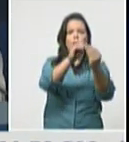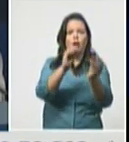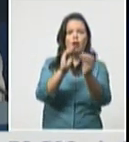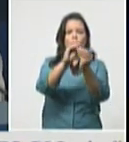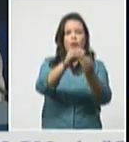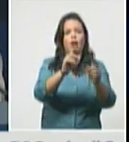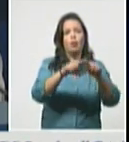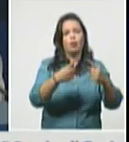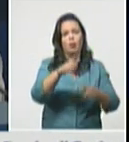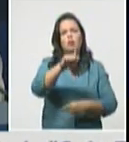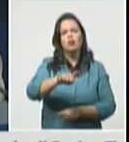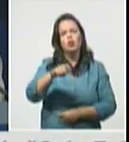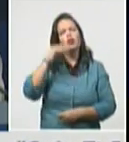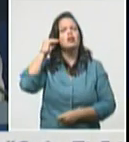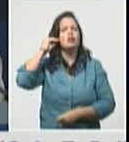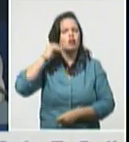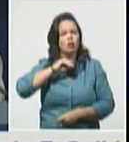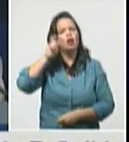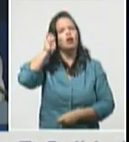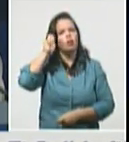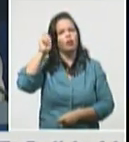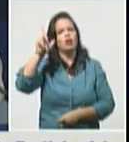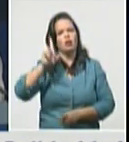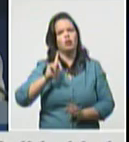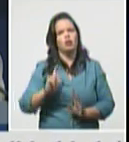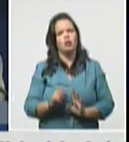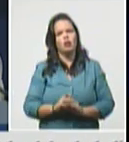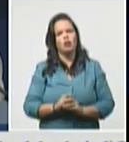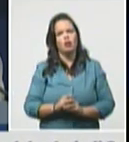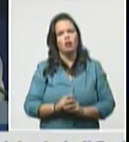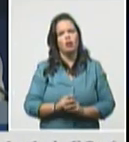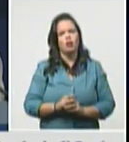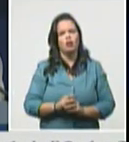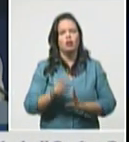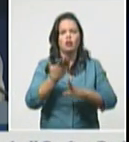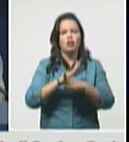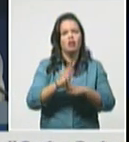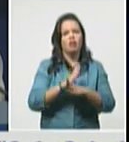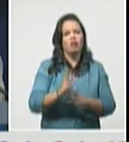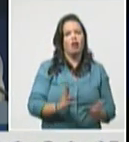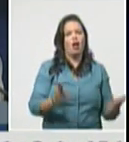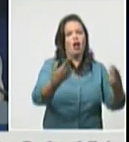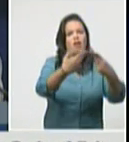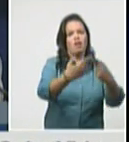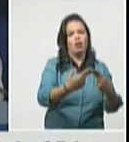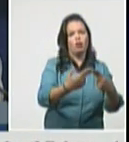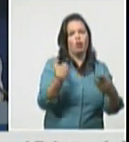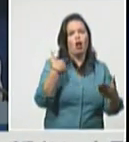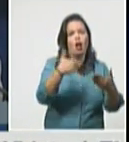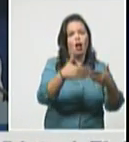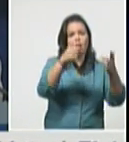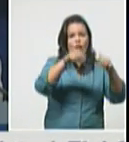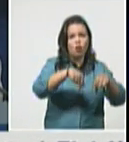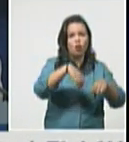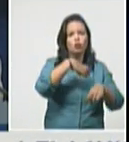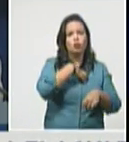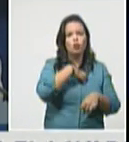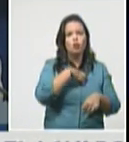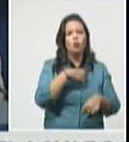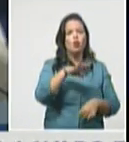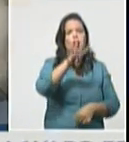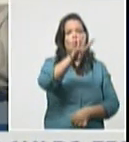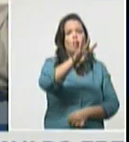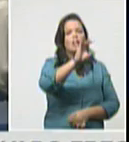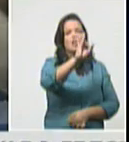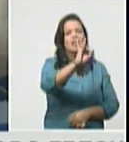tenido eventos, que hasta el momento hemos tenido 47 eventos en nuestro